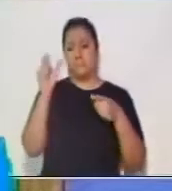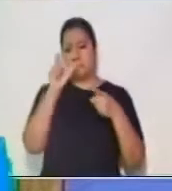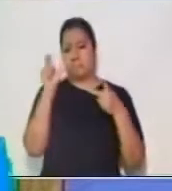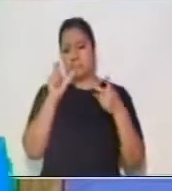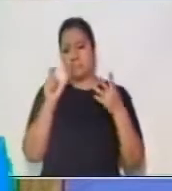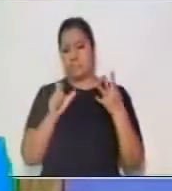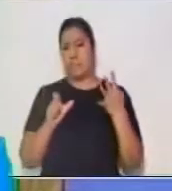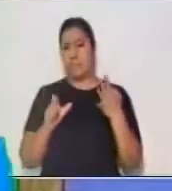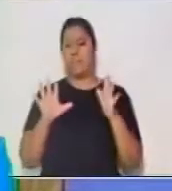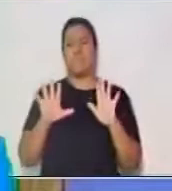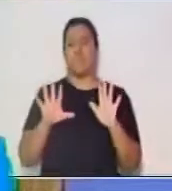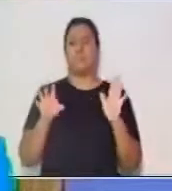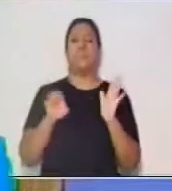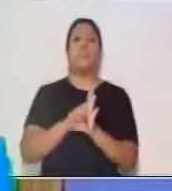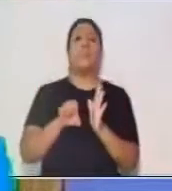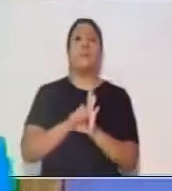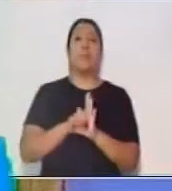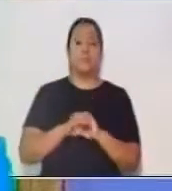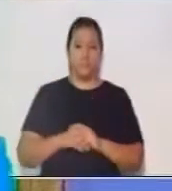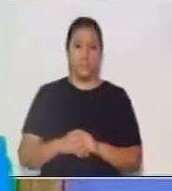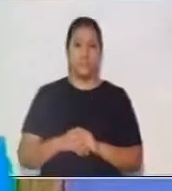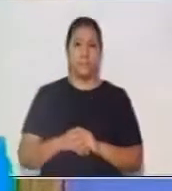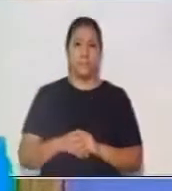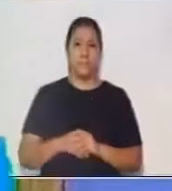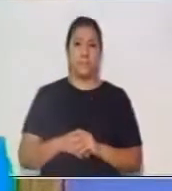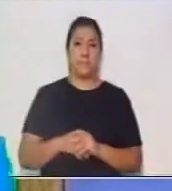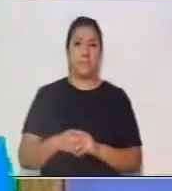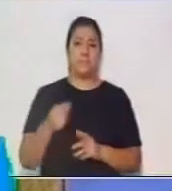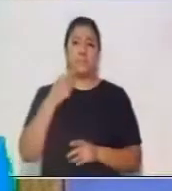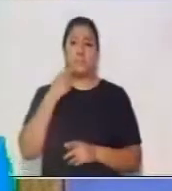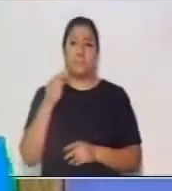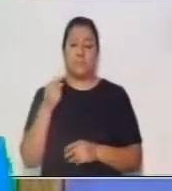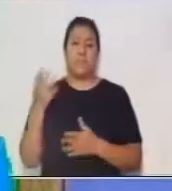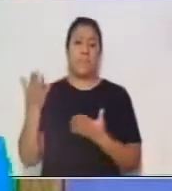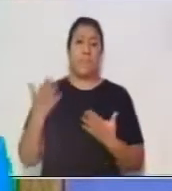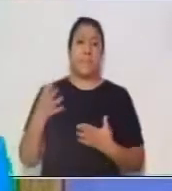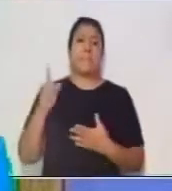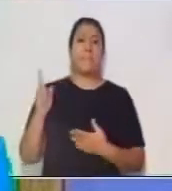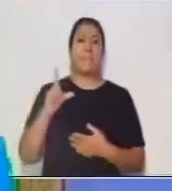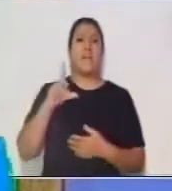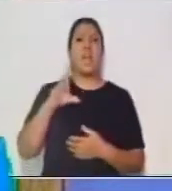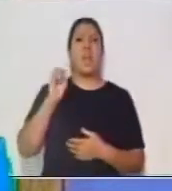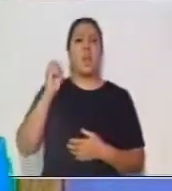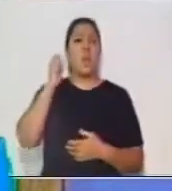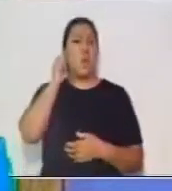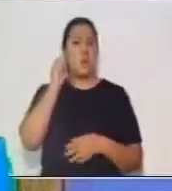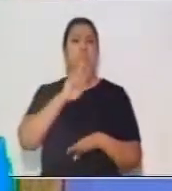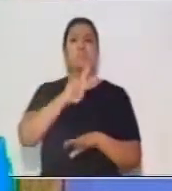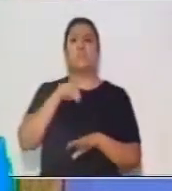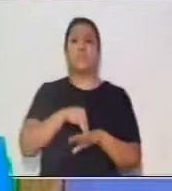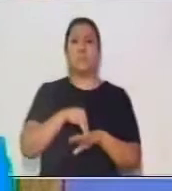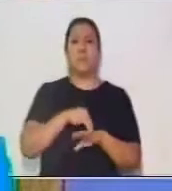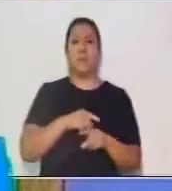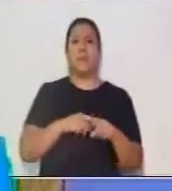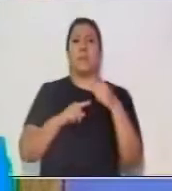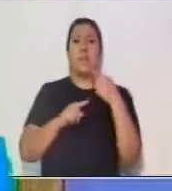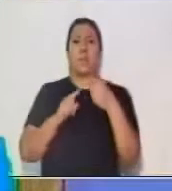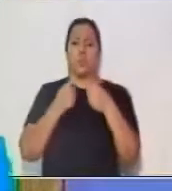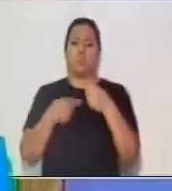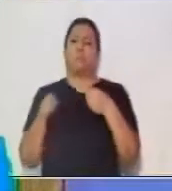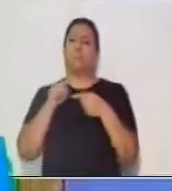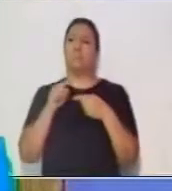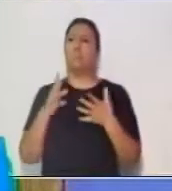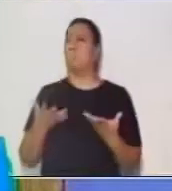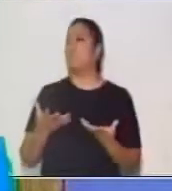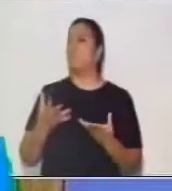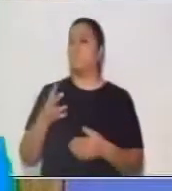refiere. ¿De verdad? Ayer hablé con un muchacho muy amable, pero no tenía ni idea. Entonces, ¿usted sabe si